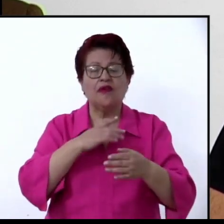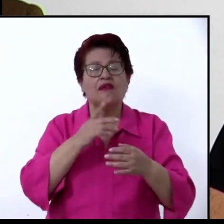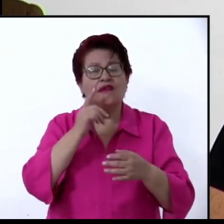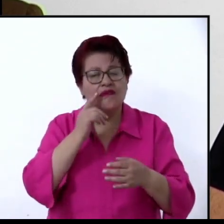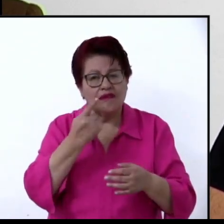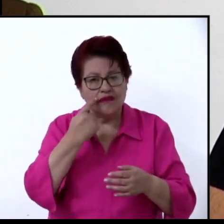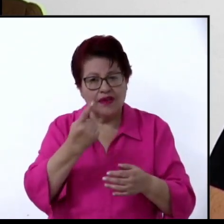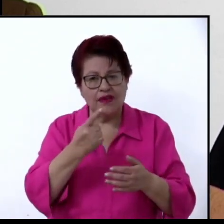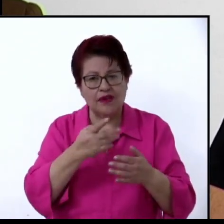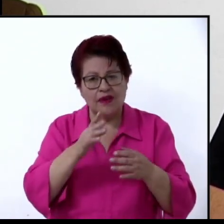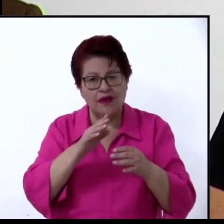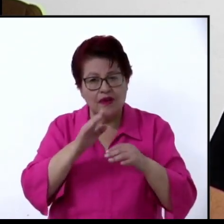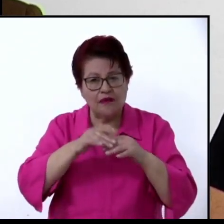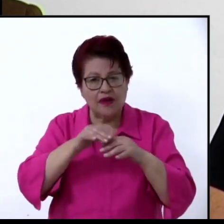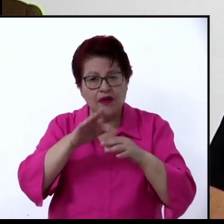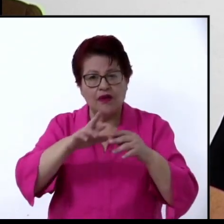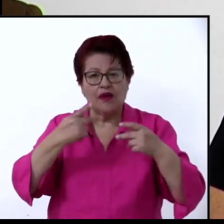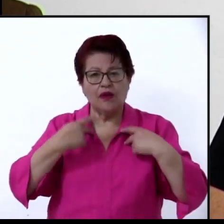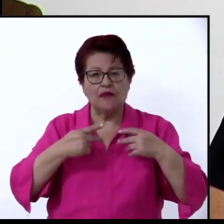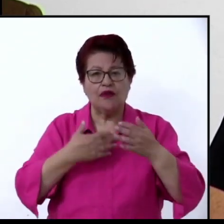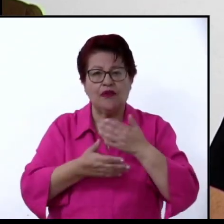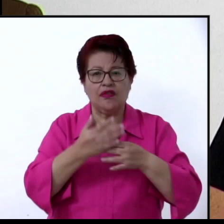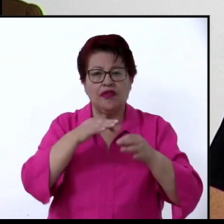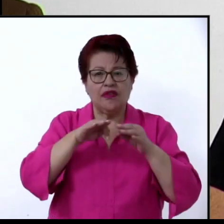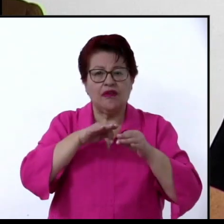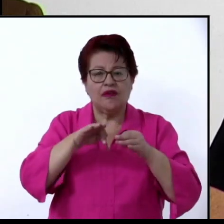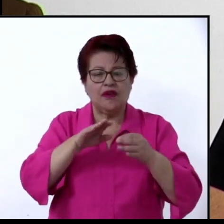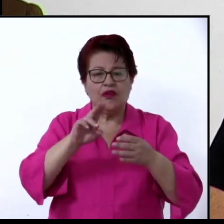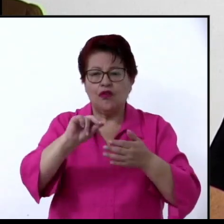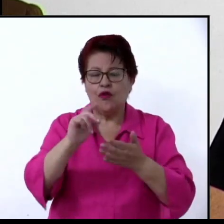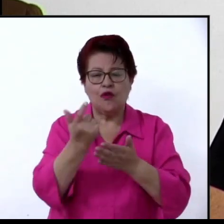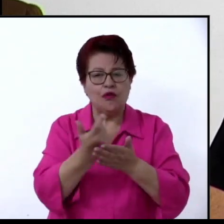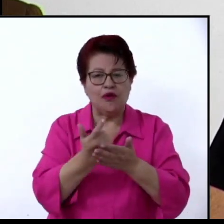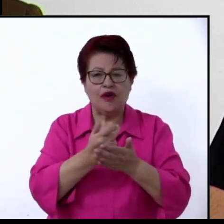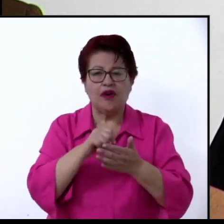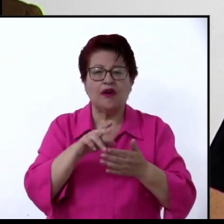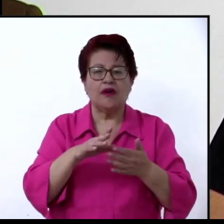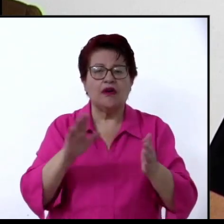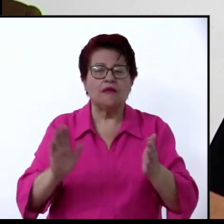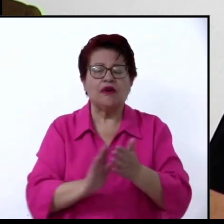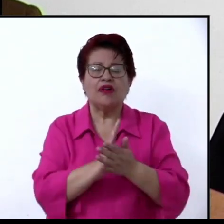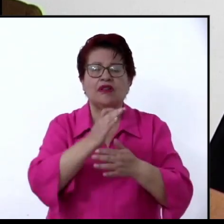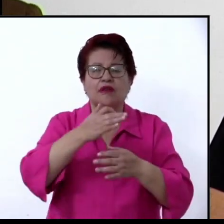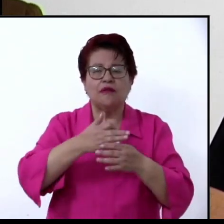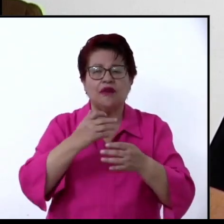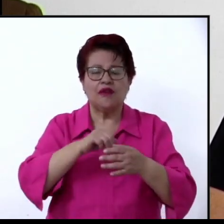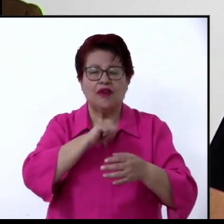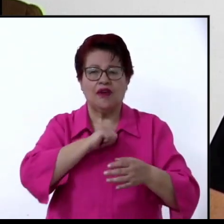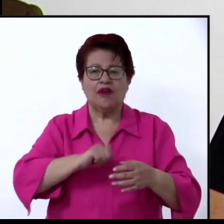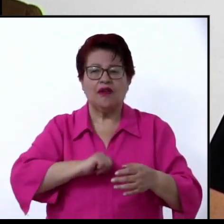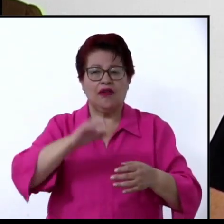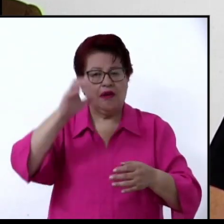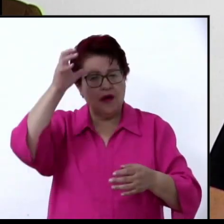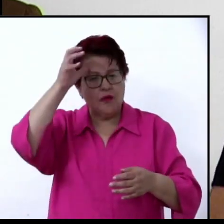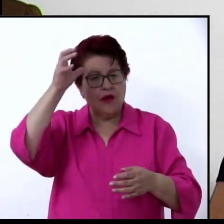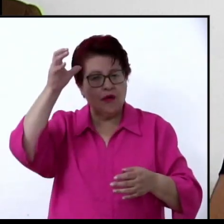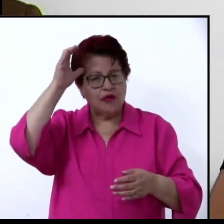que la mayoría de las personas trabajadoras no asalariadas participan en la alcaldía